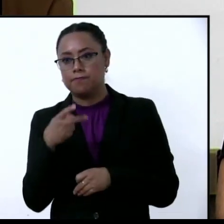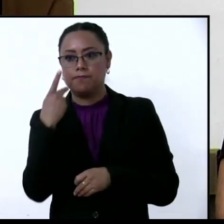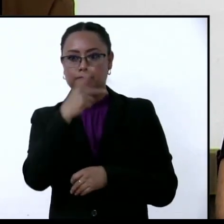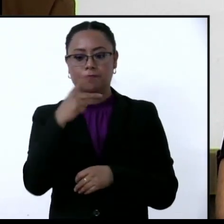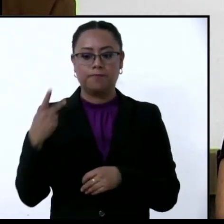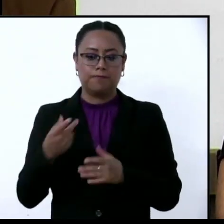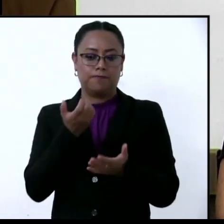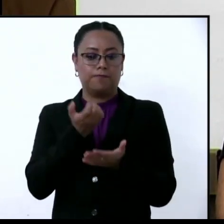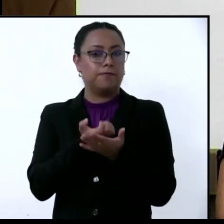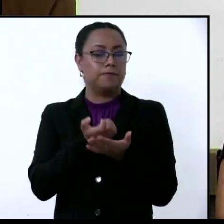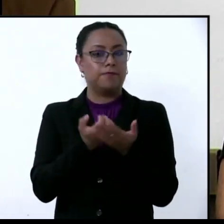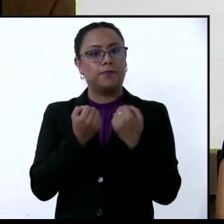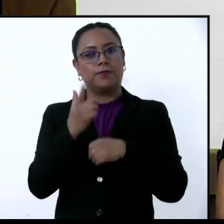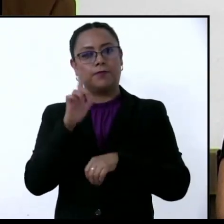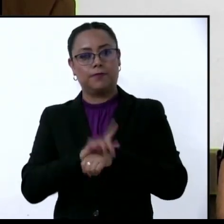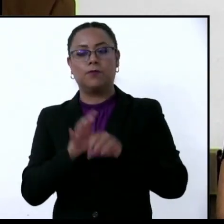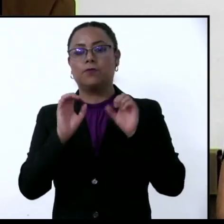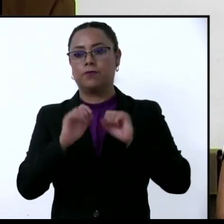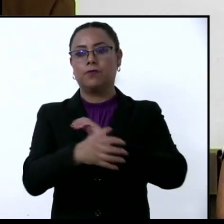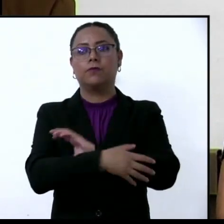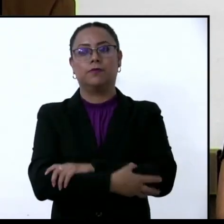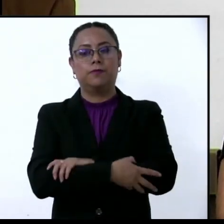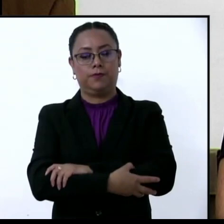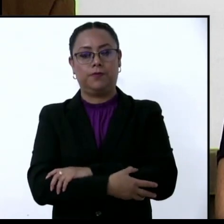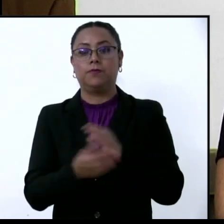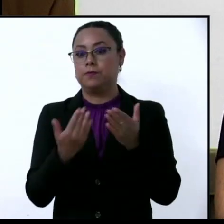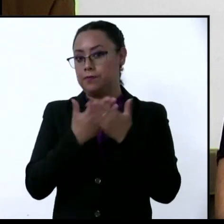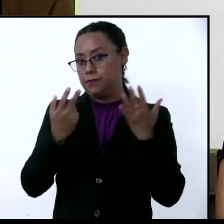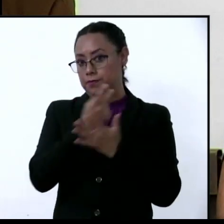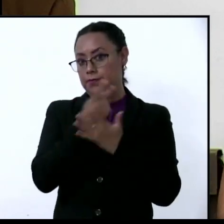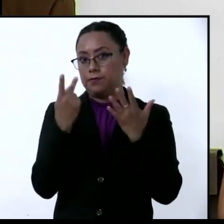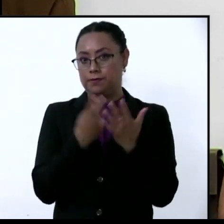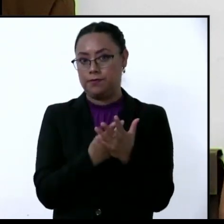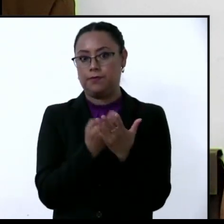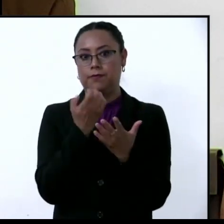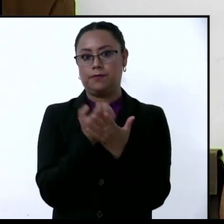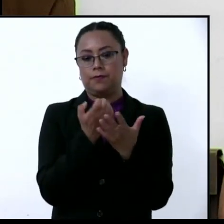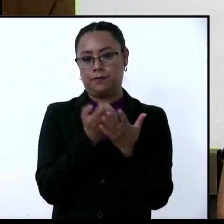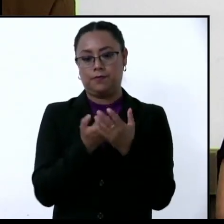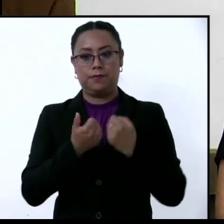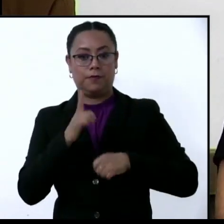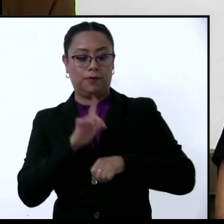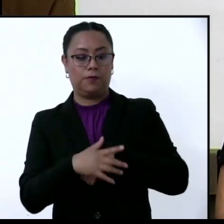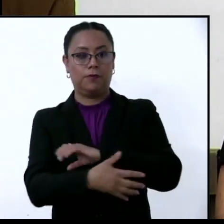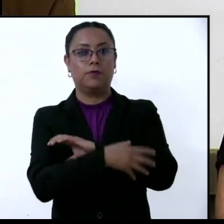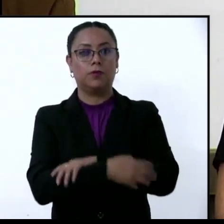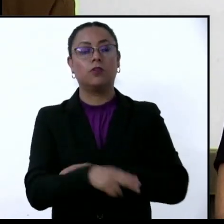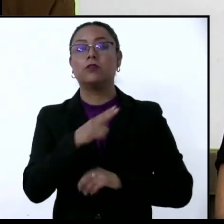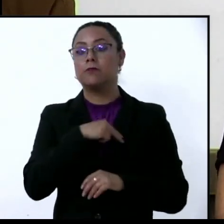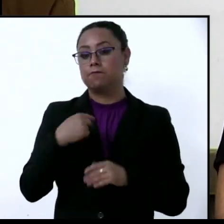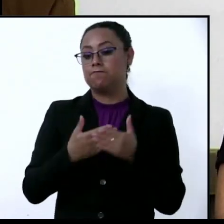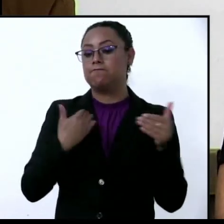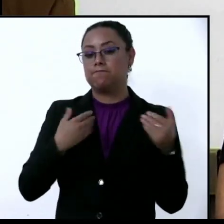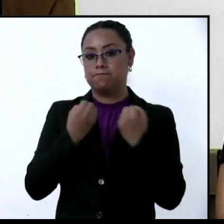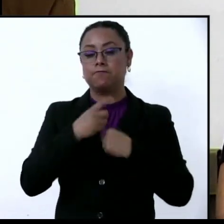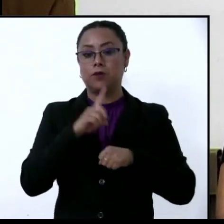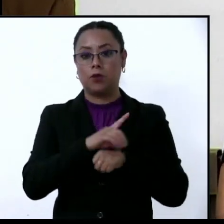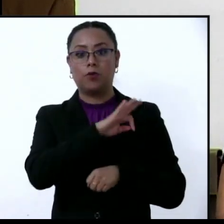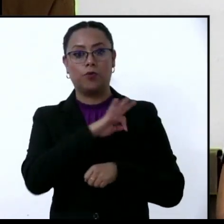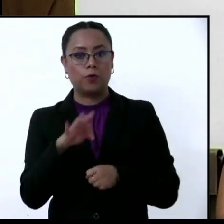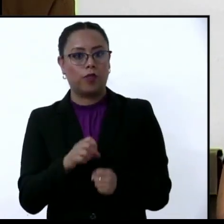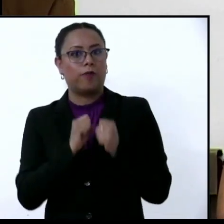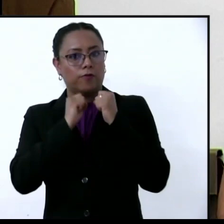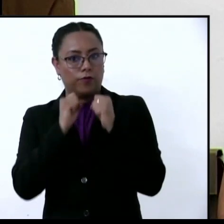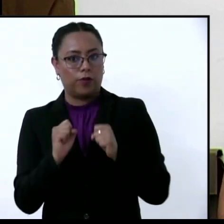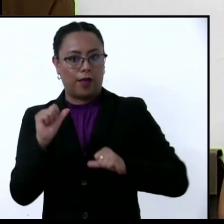economía social y solidaria. Dentro del programa de economía social y solidaria también tuvimos la posibilidad de fortalecer